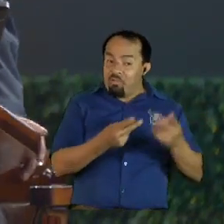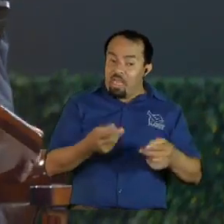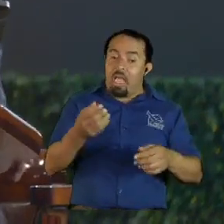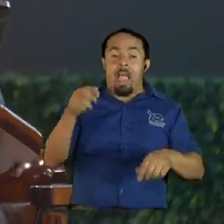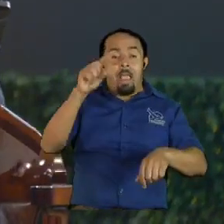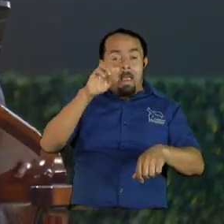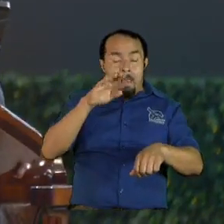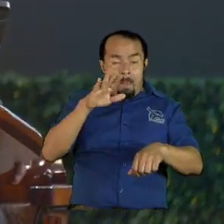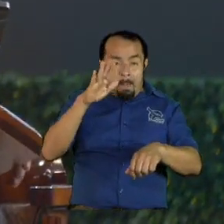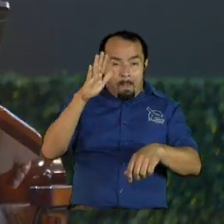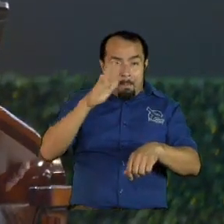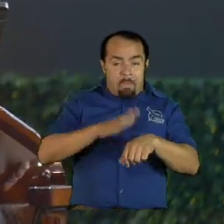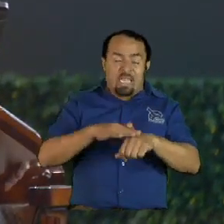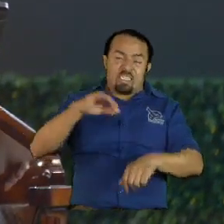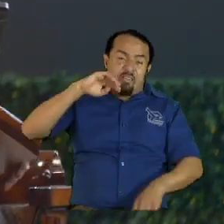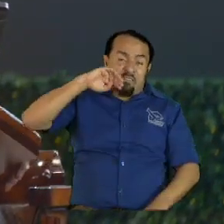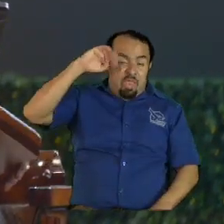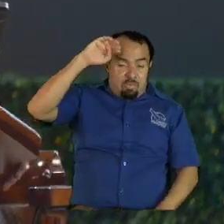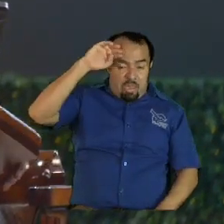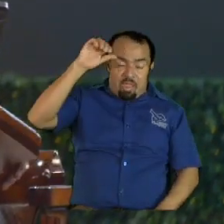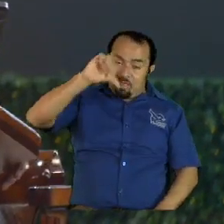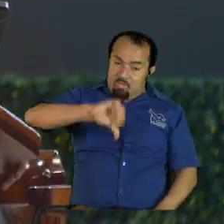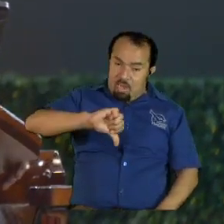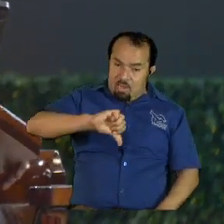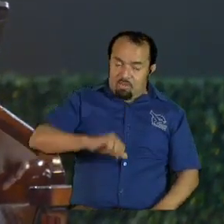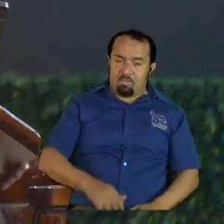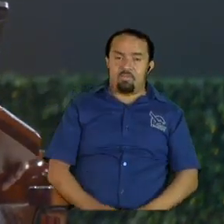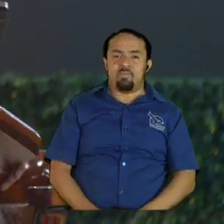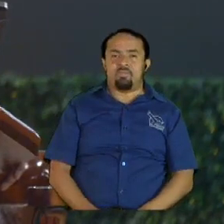Entonces a veces el castigo puede ser una enfermedad.